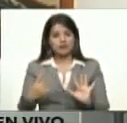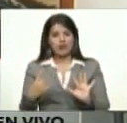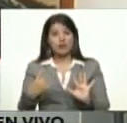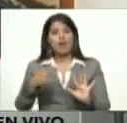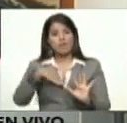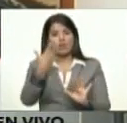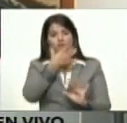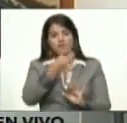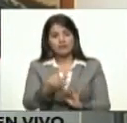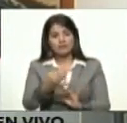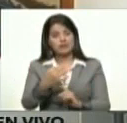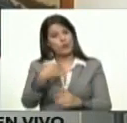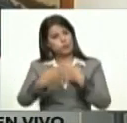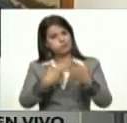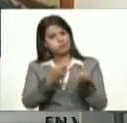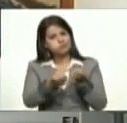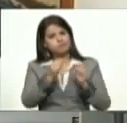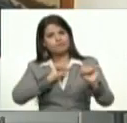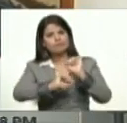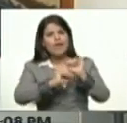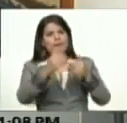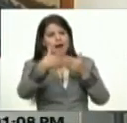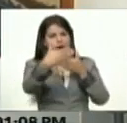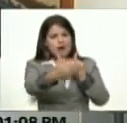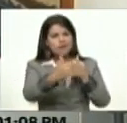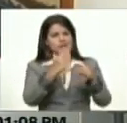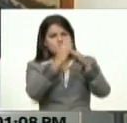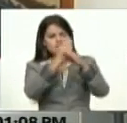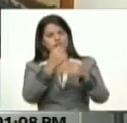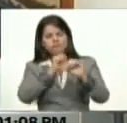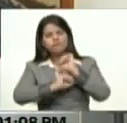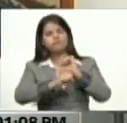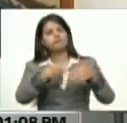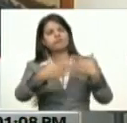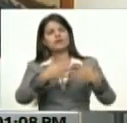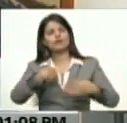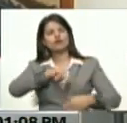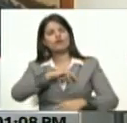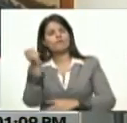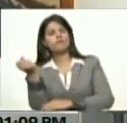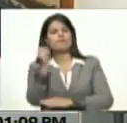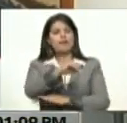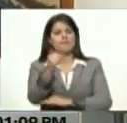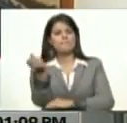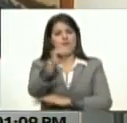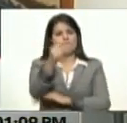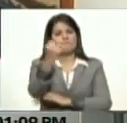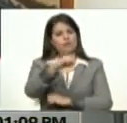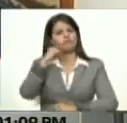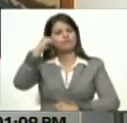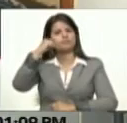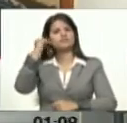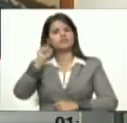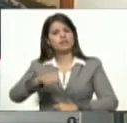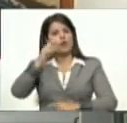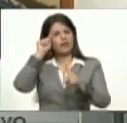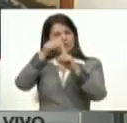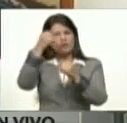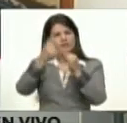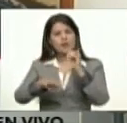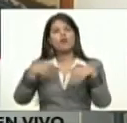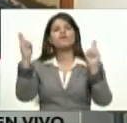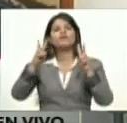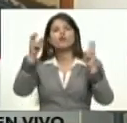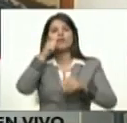para enfrentar las batallas que haya que enfrentar y ganar las batallas que haya que ganar rumbo a la